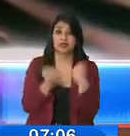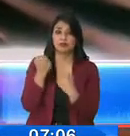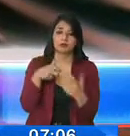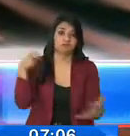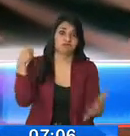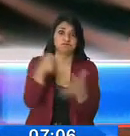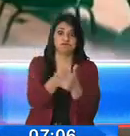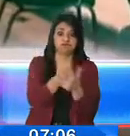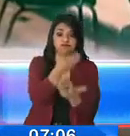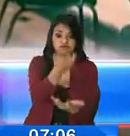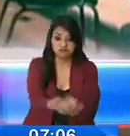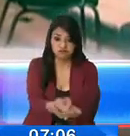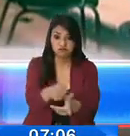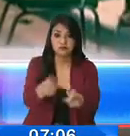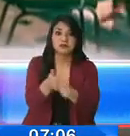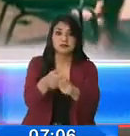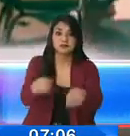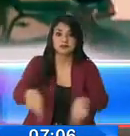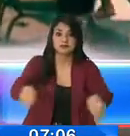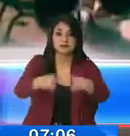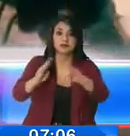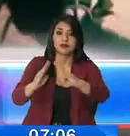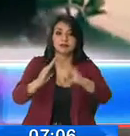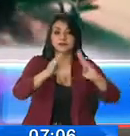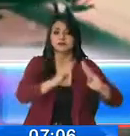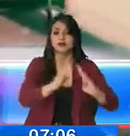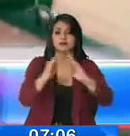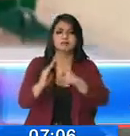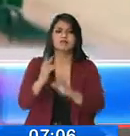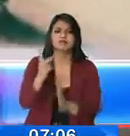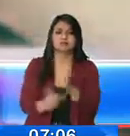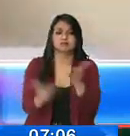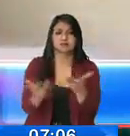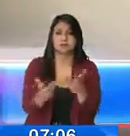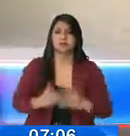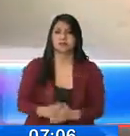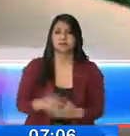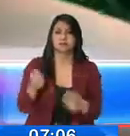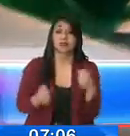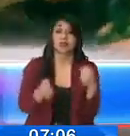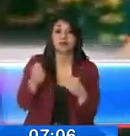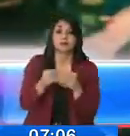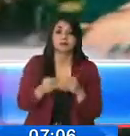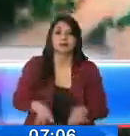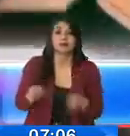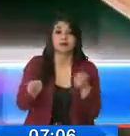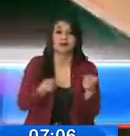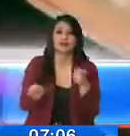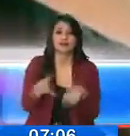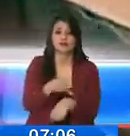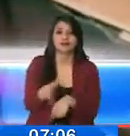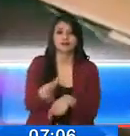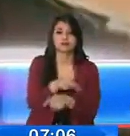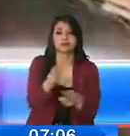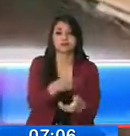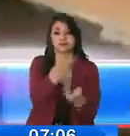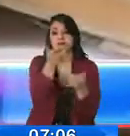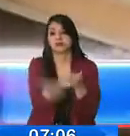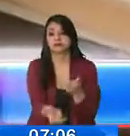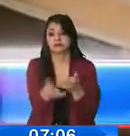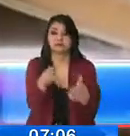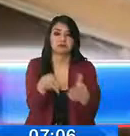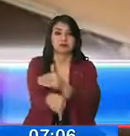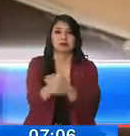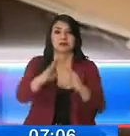encontraba junto a una de las viviendas. ¿Qué es lo que había ocurrido? El automotor perdió pista y cayó desde uno de los cerros de la